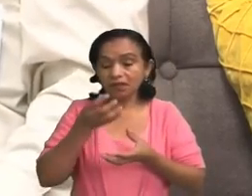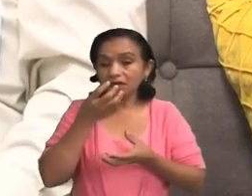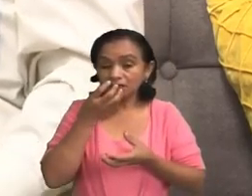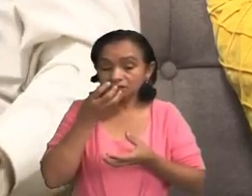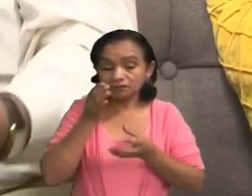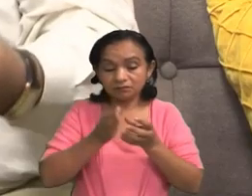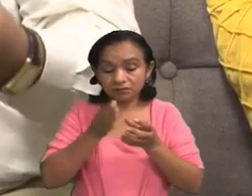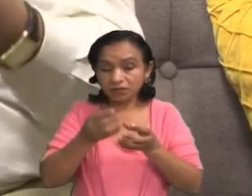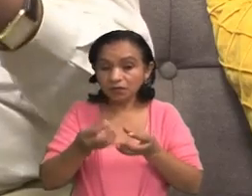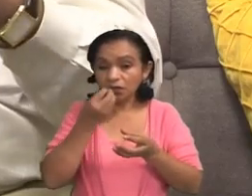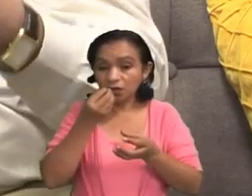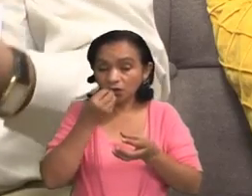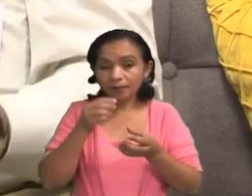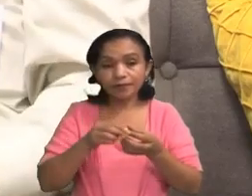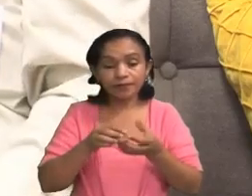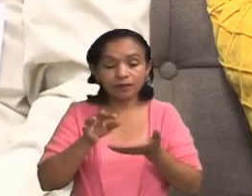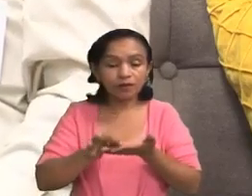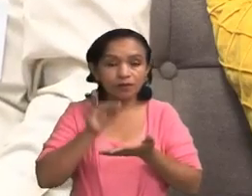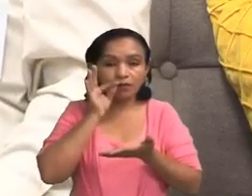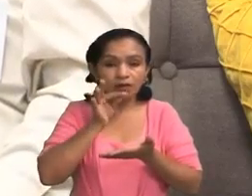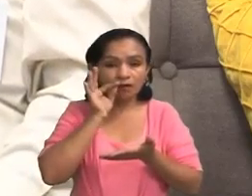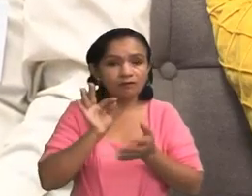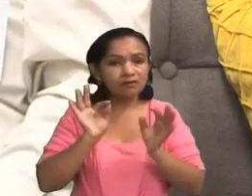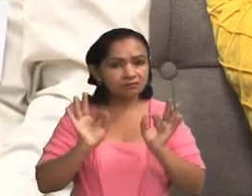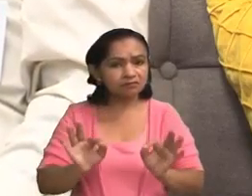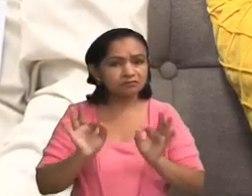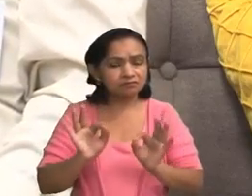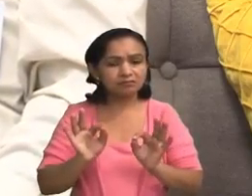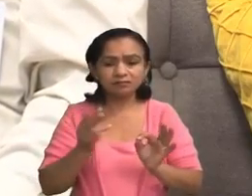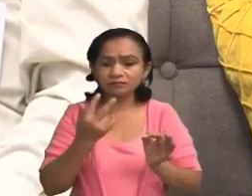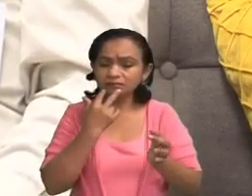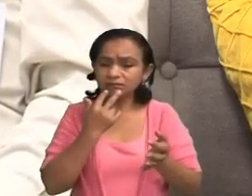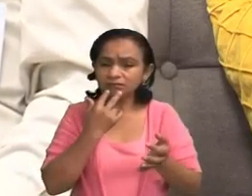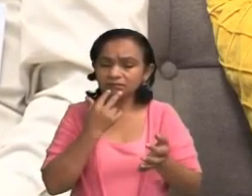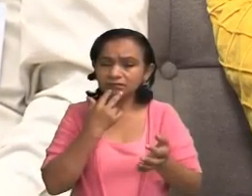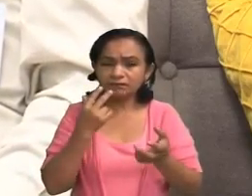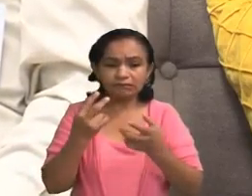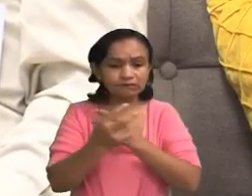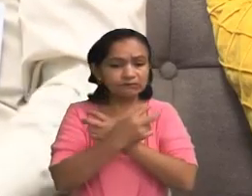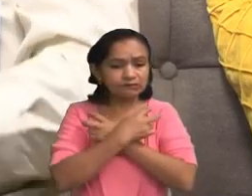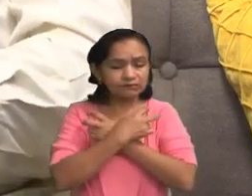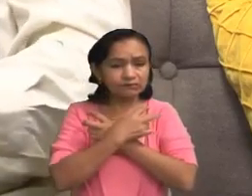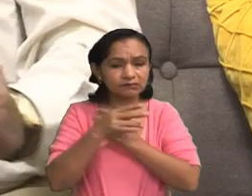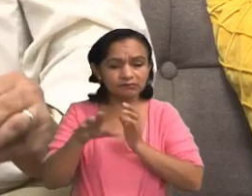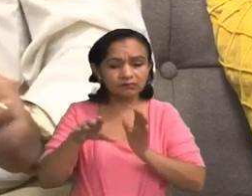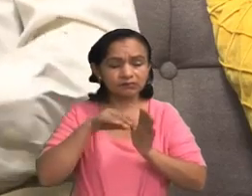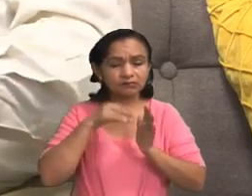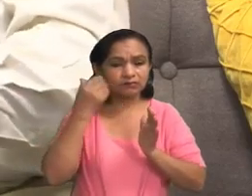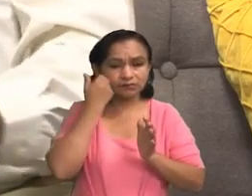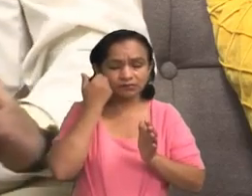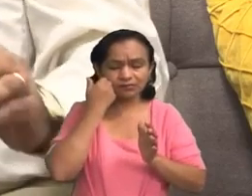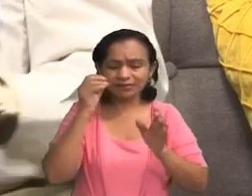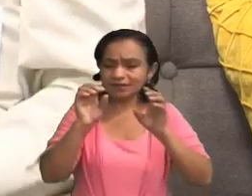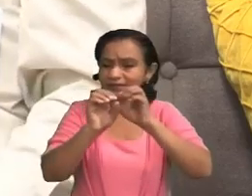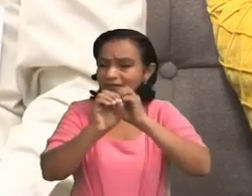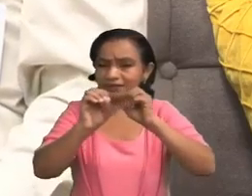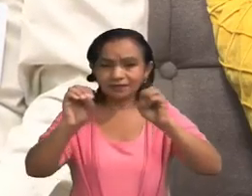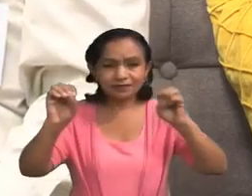tomate o está consumiendo un café que no tiene ningún pesticida,